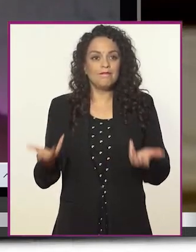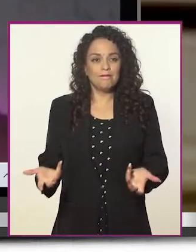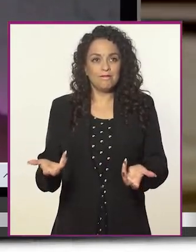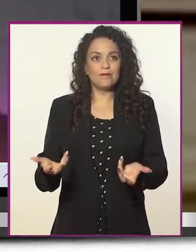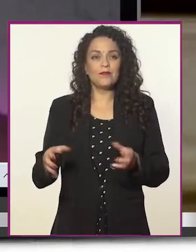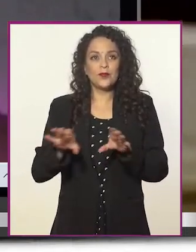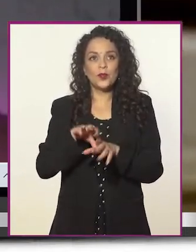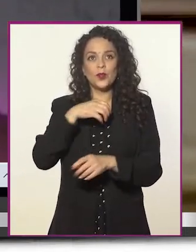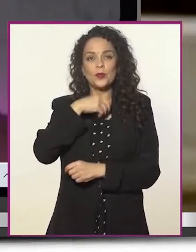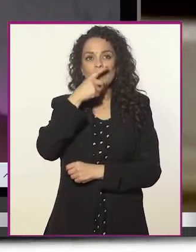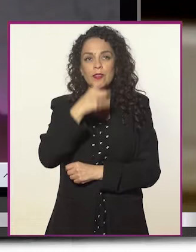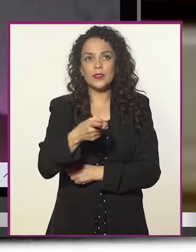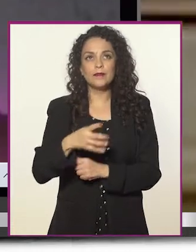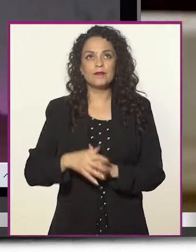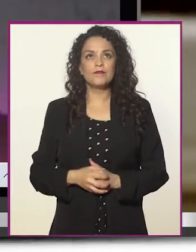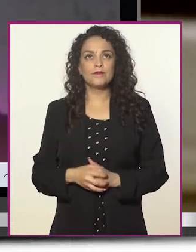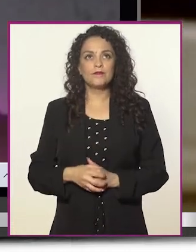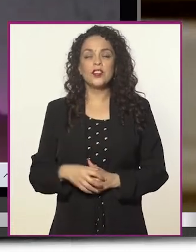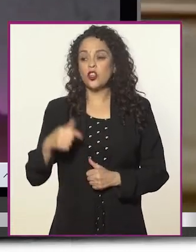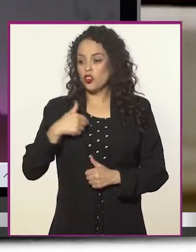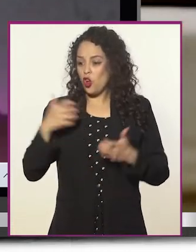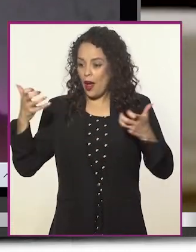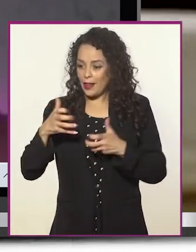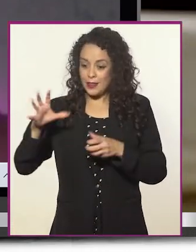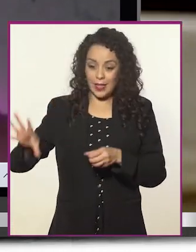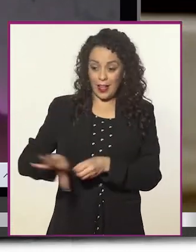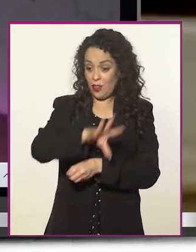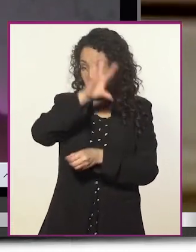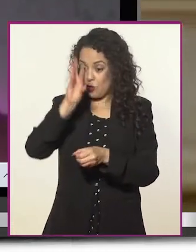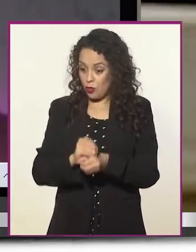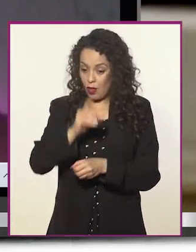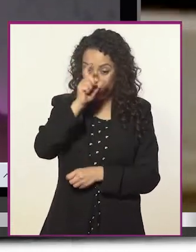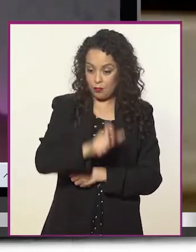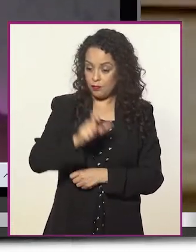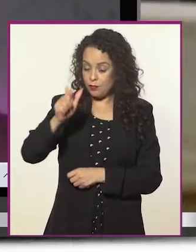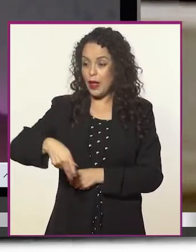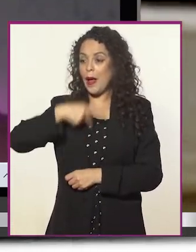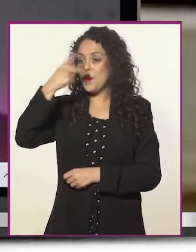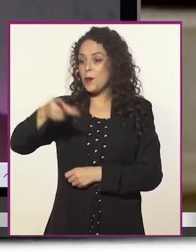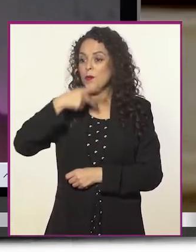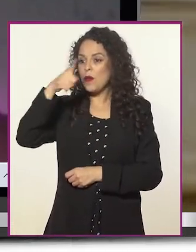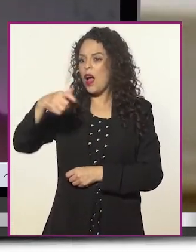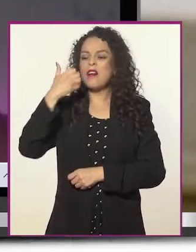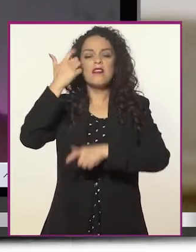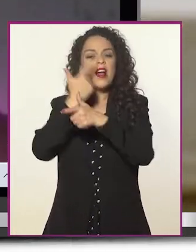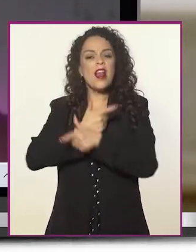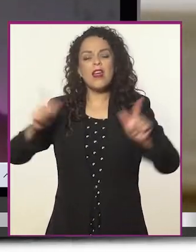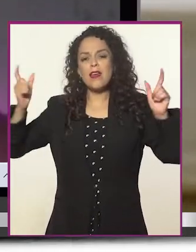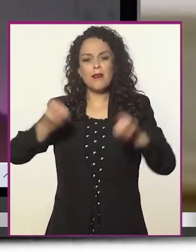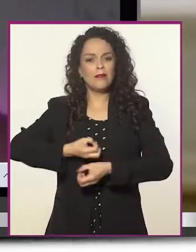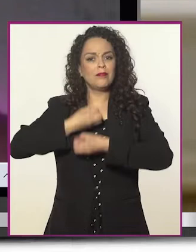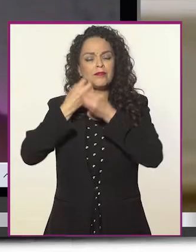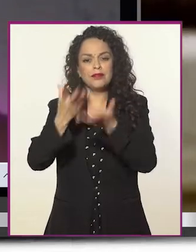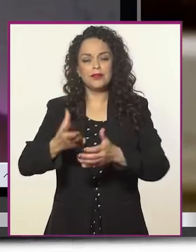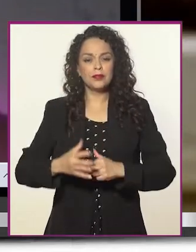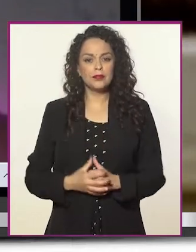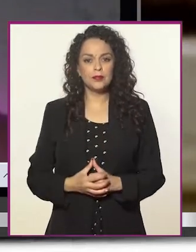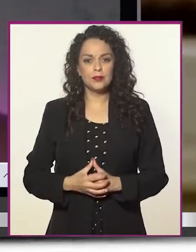podía decir todo lo que yo... Podía hacer que los personajes dijeran todo lo que ellos quisieran,